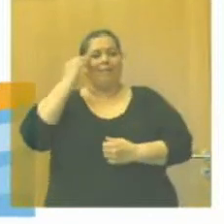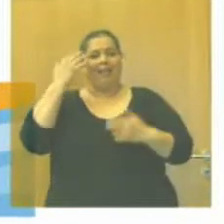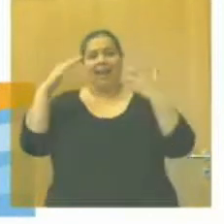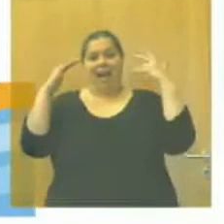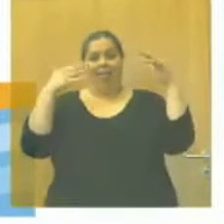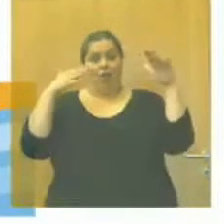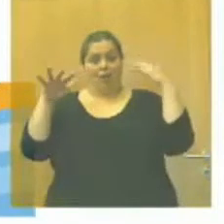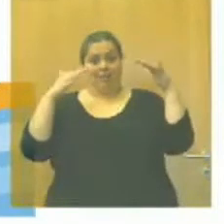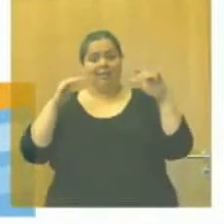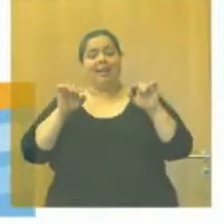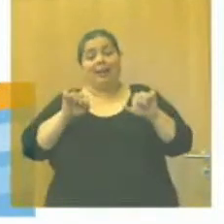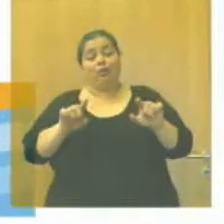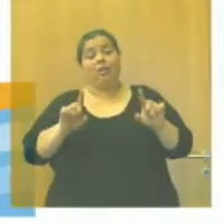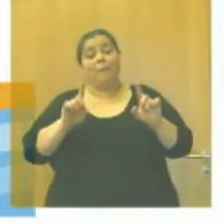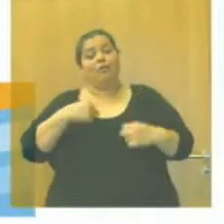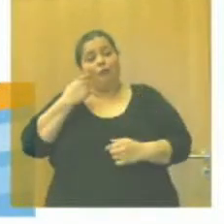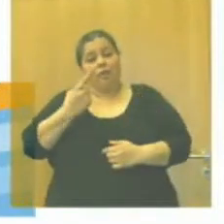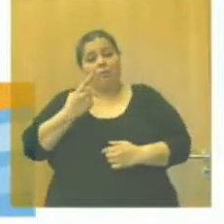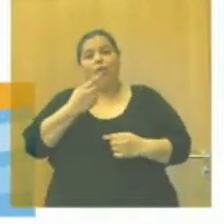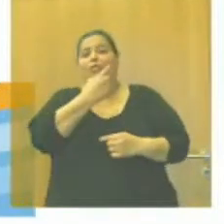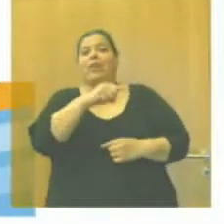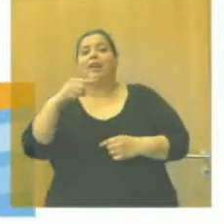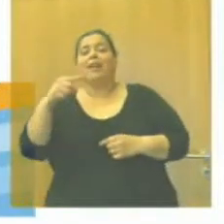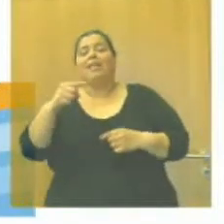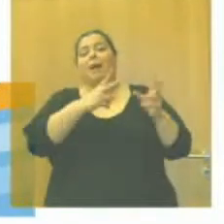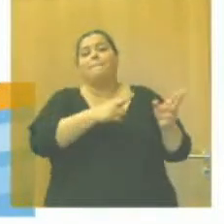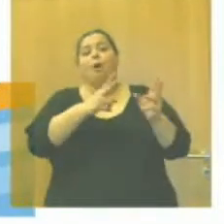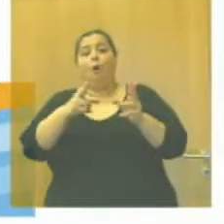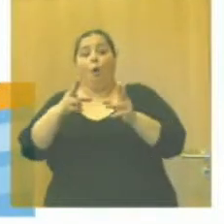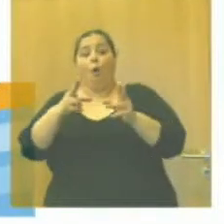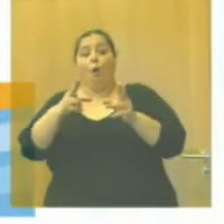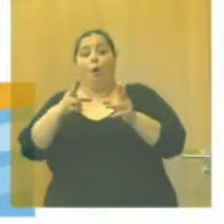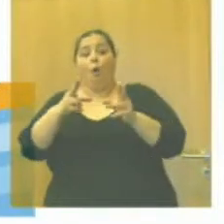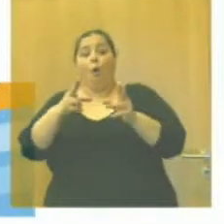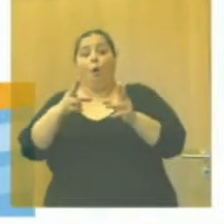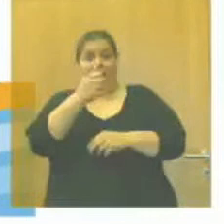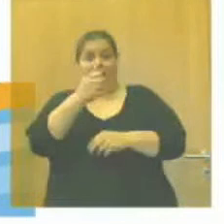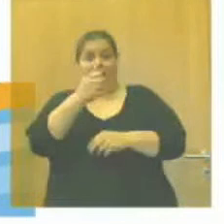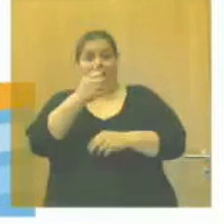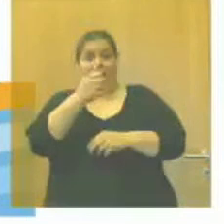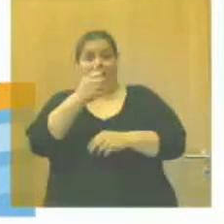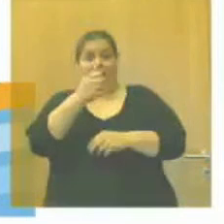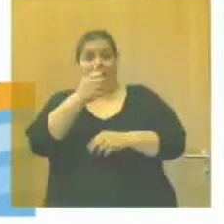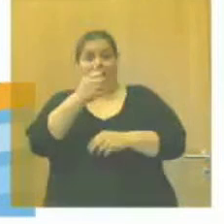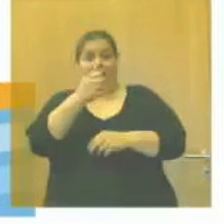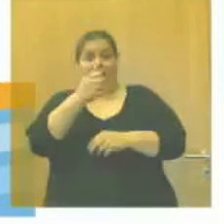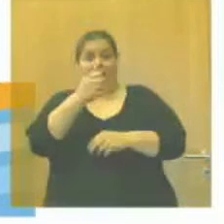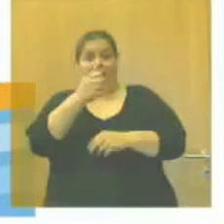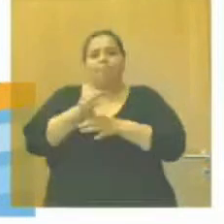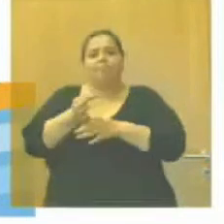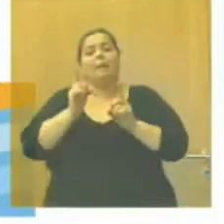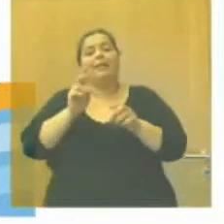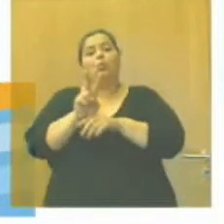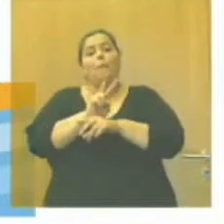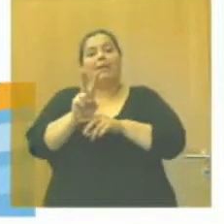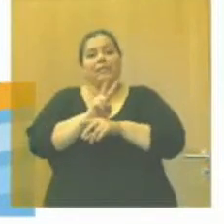adolescentes. Vimos los módulos y las directrices del HAD y los pasos de facilitación, pero también de supervisión